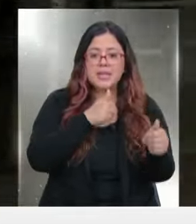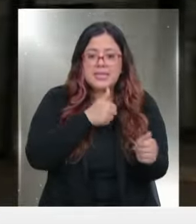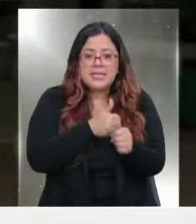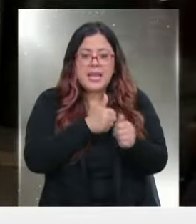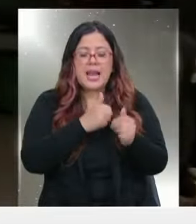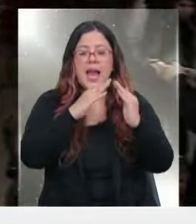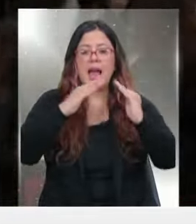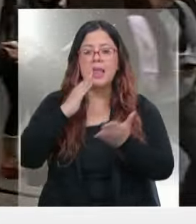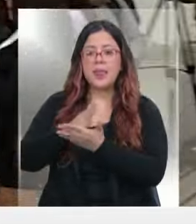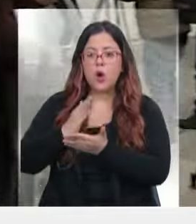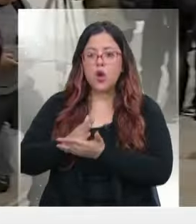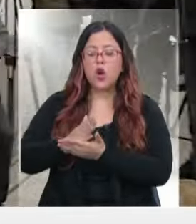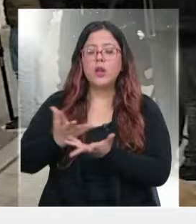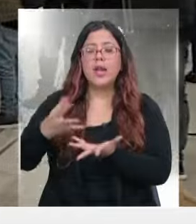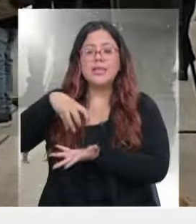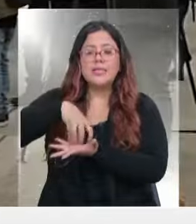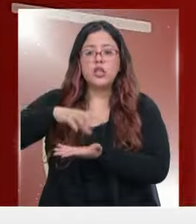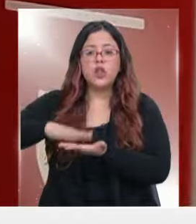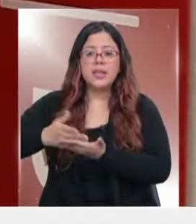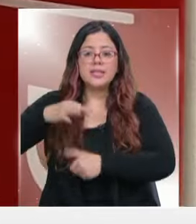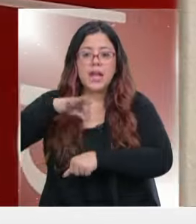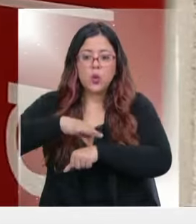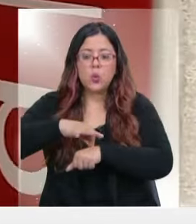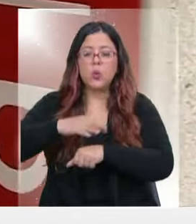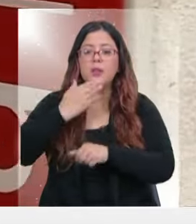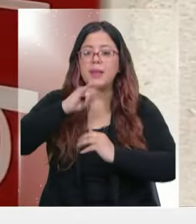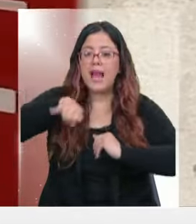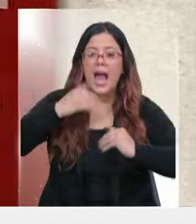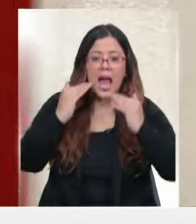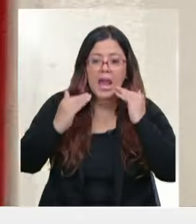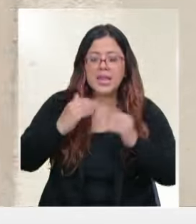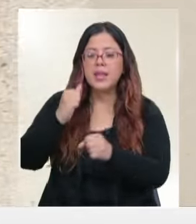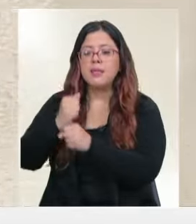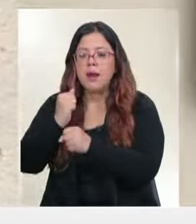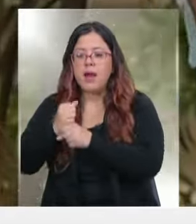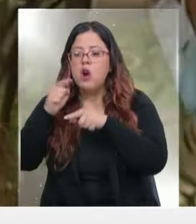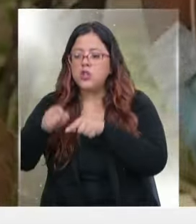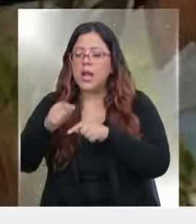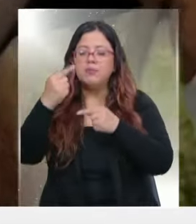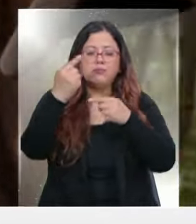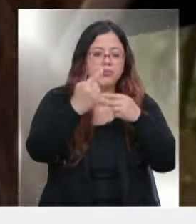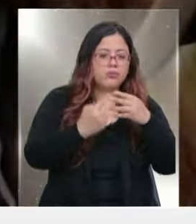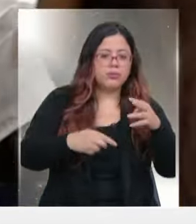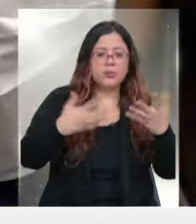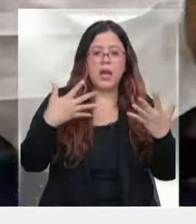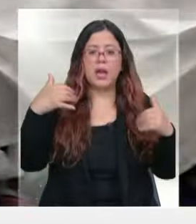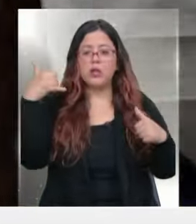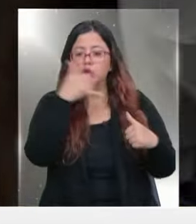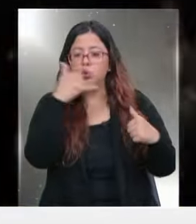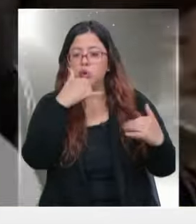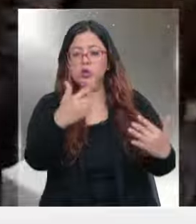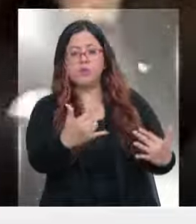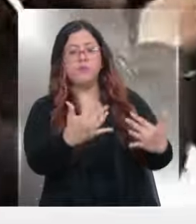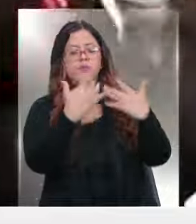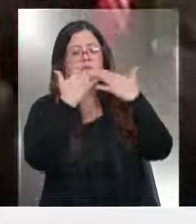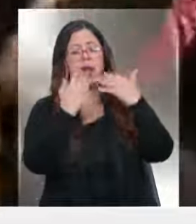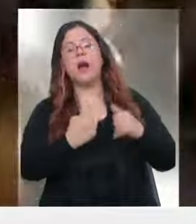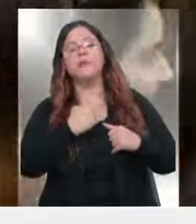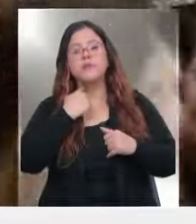metros de escuelas, centros de salud, jardines y trabajos, desencadenando una serie de episodios de contaminación.